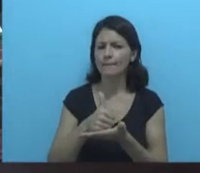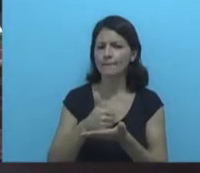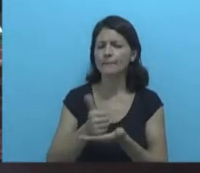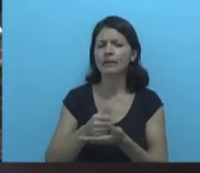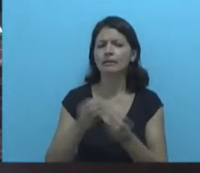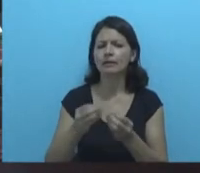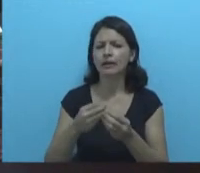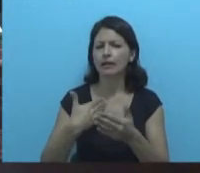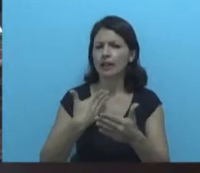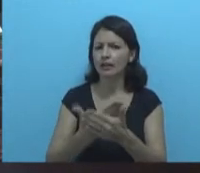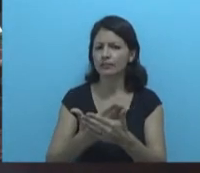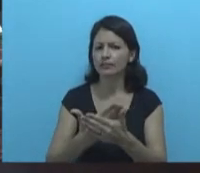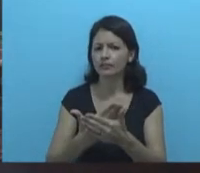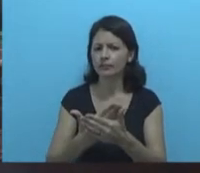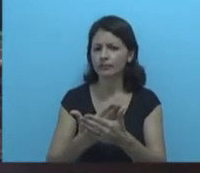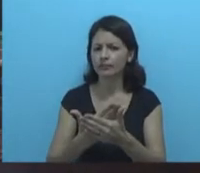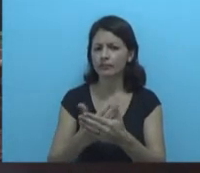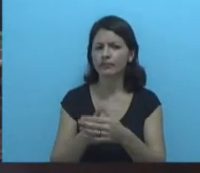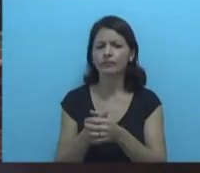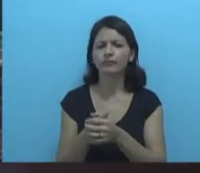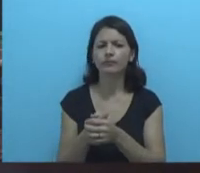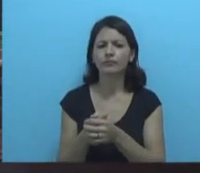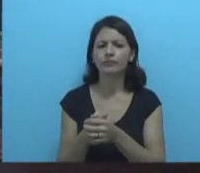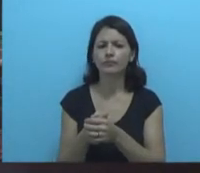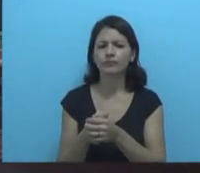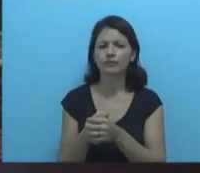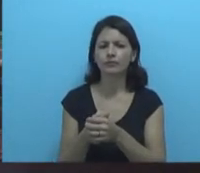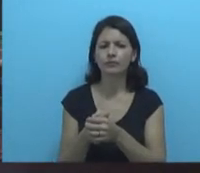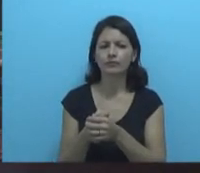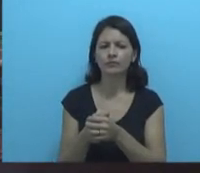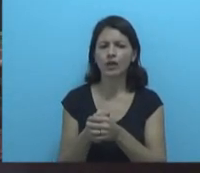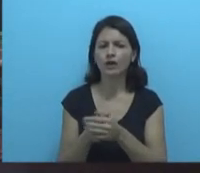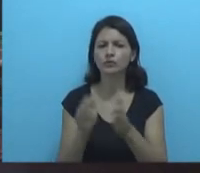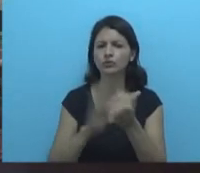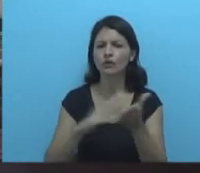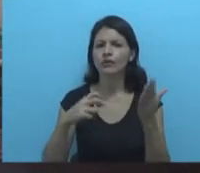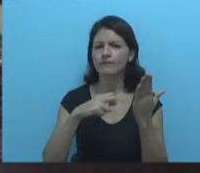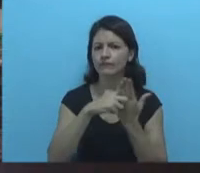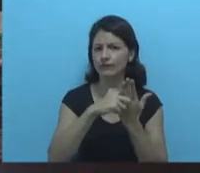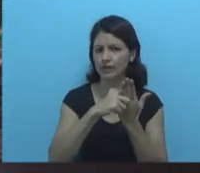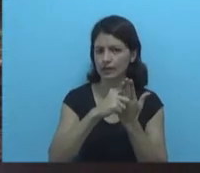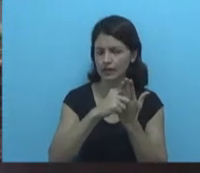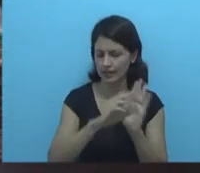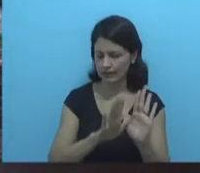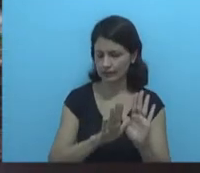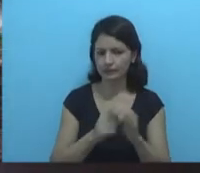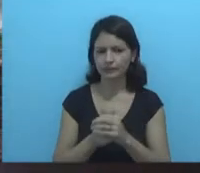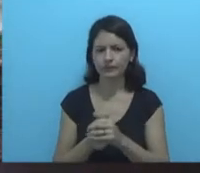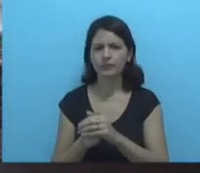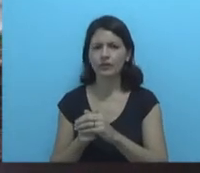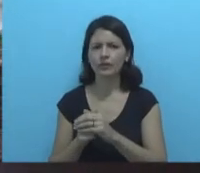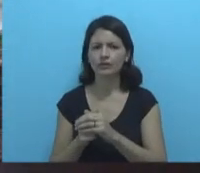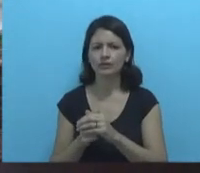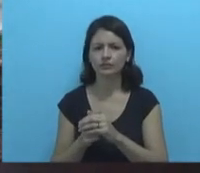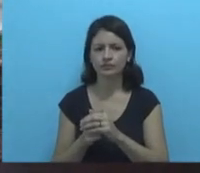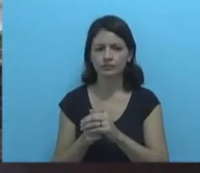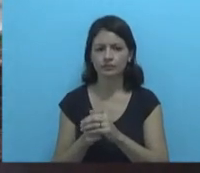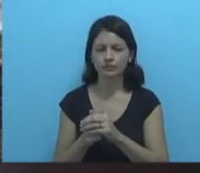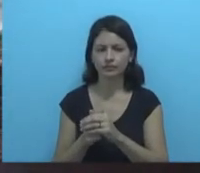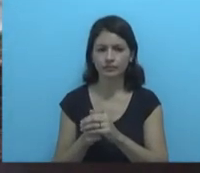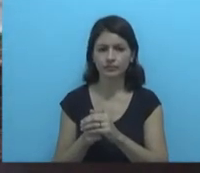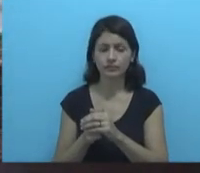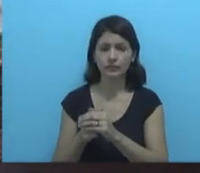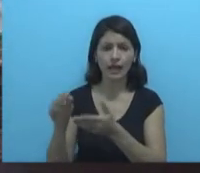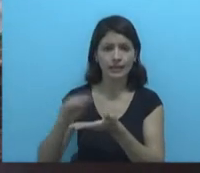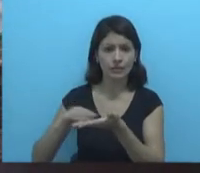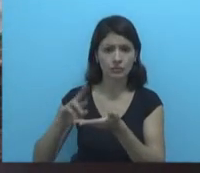a los defensores fiscales. A los fiscales, esta es la prórroga de los fiscales. Sí. Esto fue pedido por el